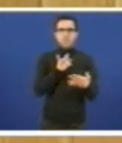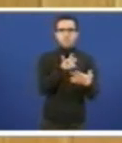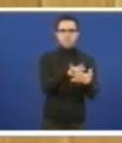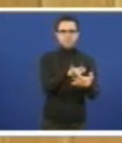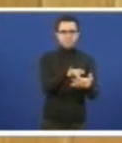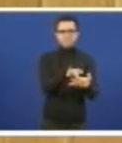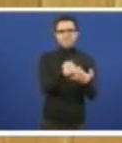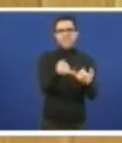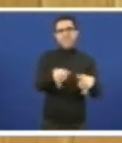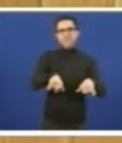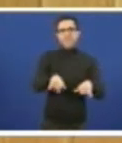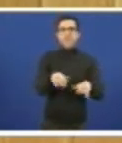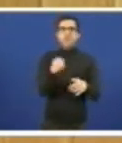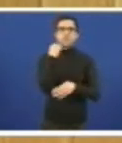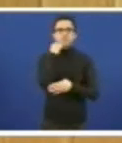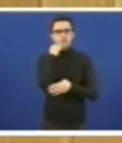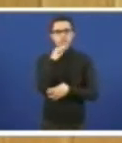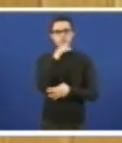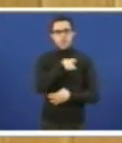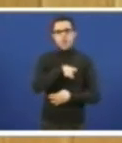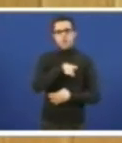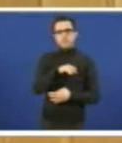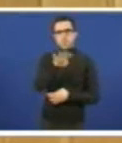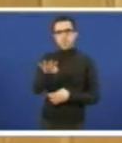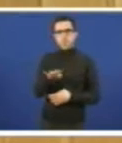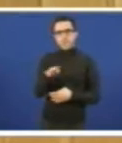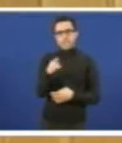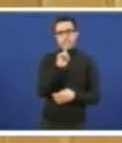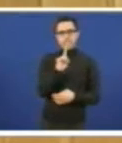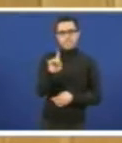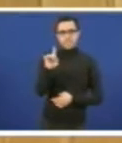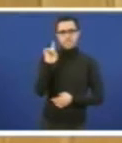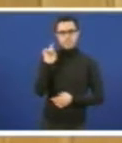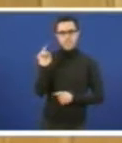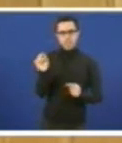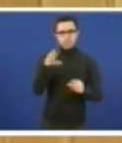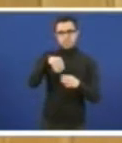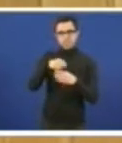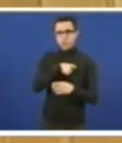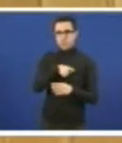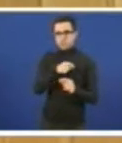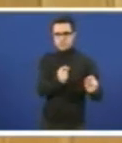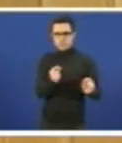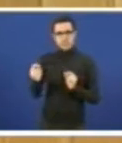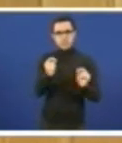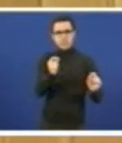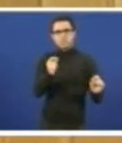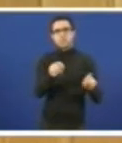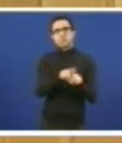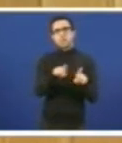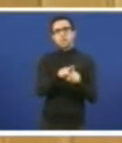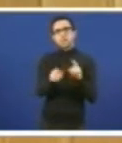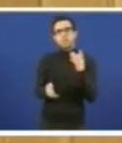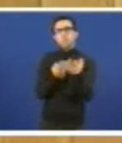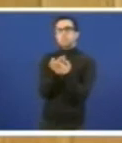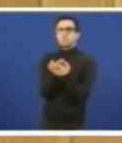porque na Comisión Cuarta o pasado ano debatimos unha proposición non similar a esta,